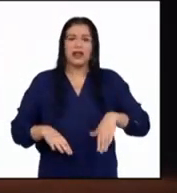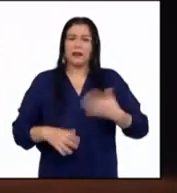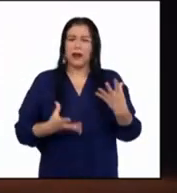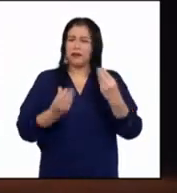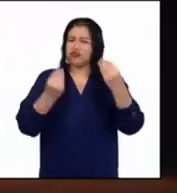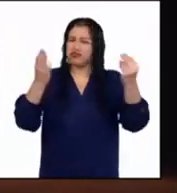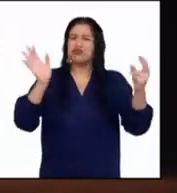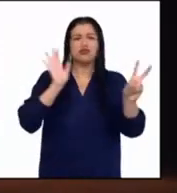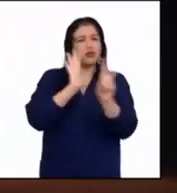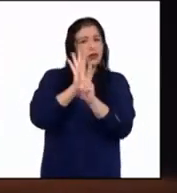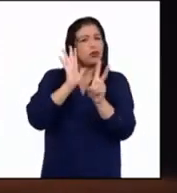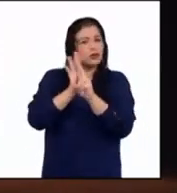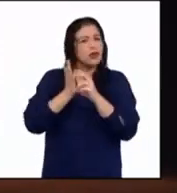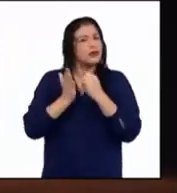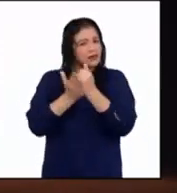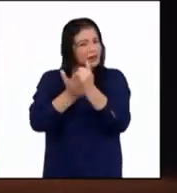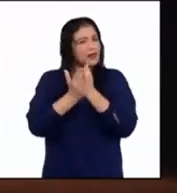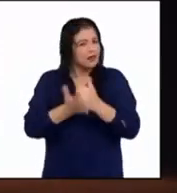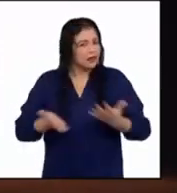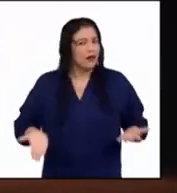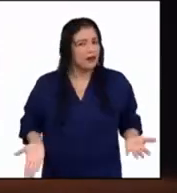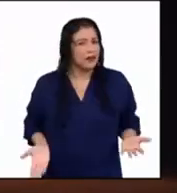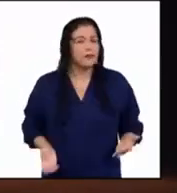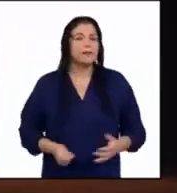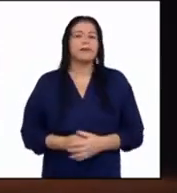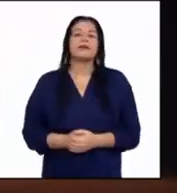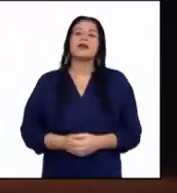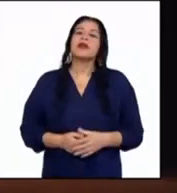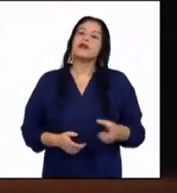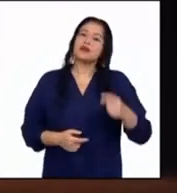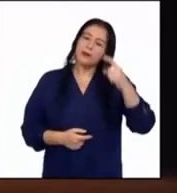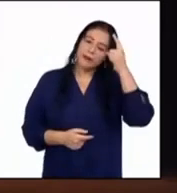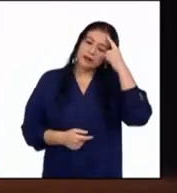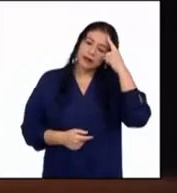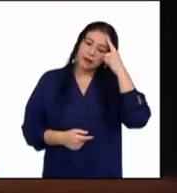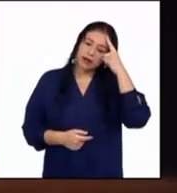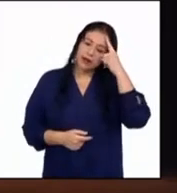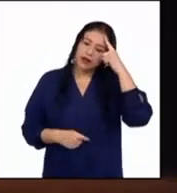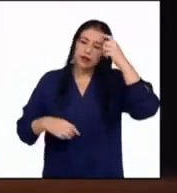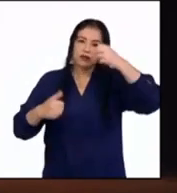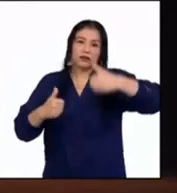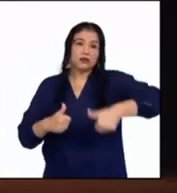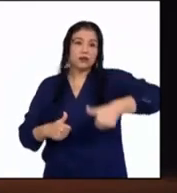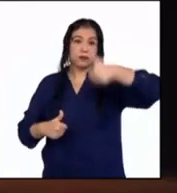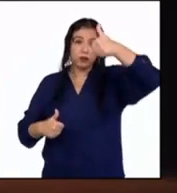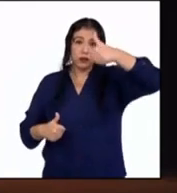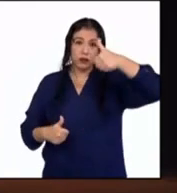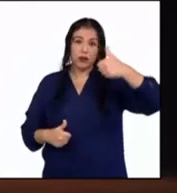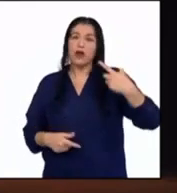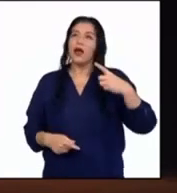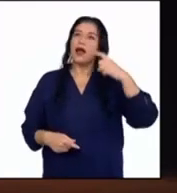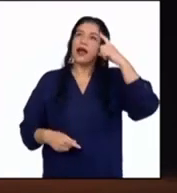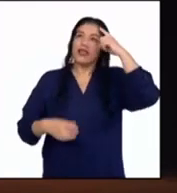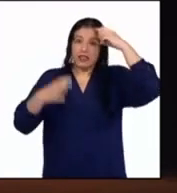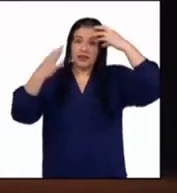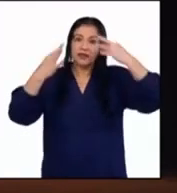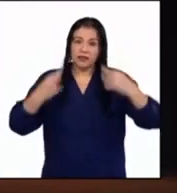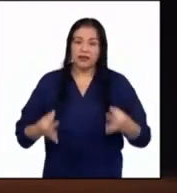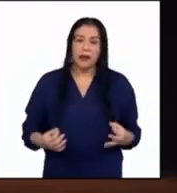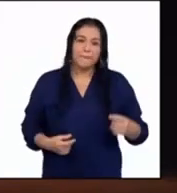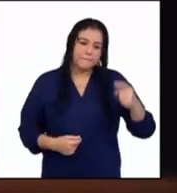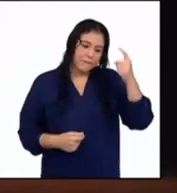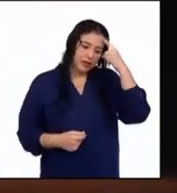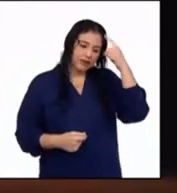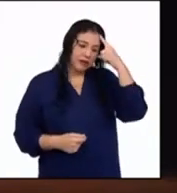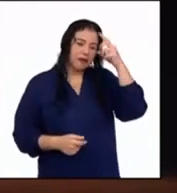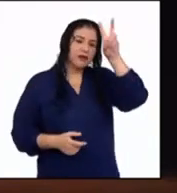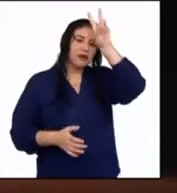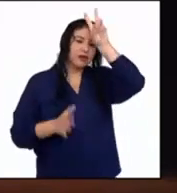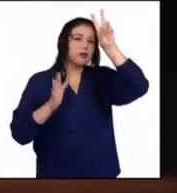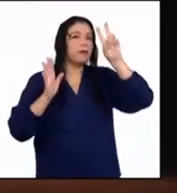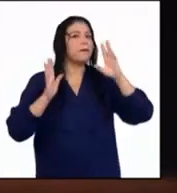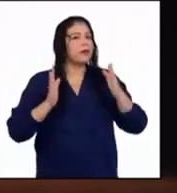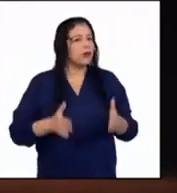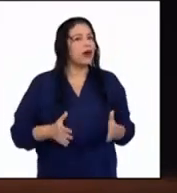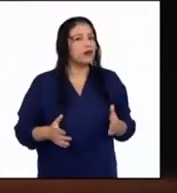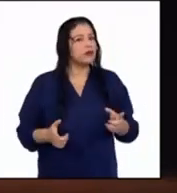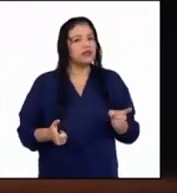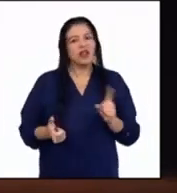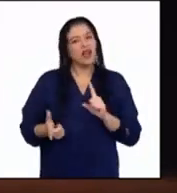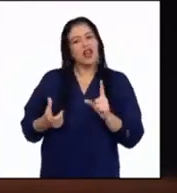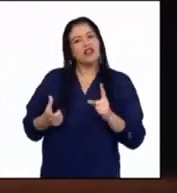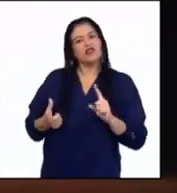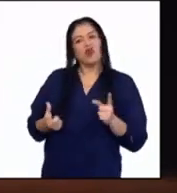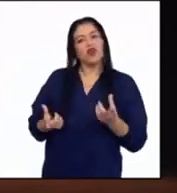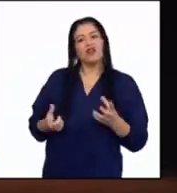voluntariado. Nos dimos cuenta que los tomadores de decisión pensaban que los peruanos no íbamos a ser